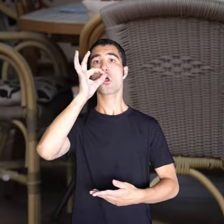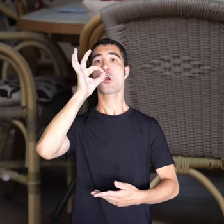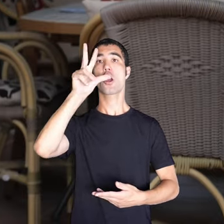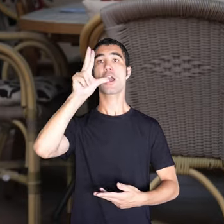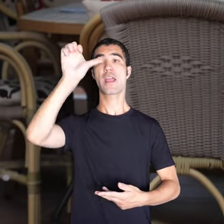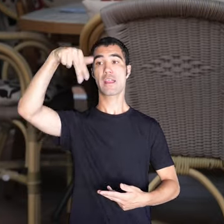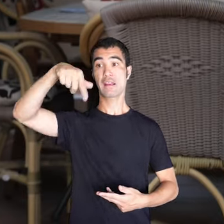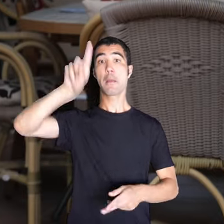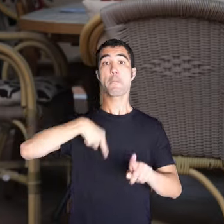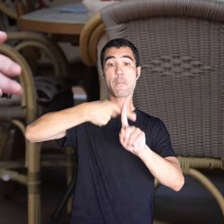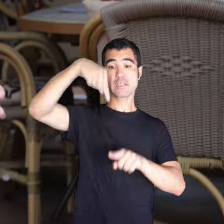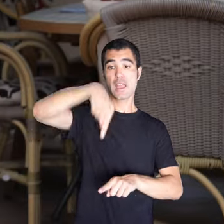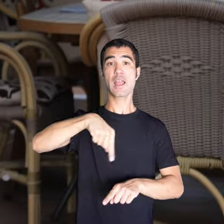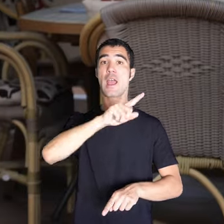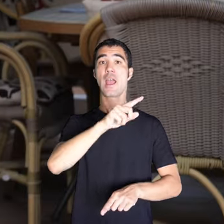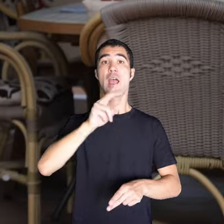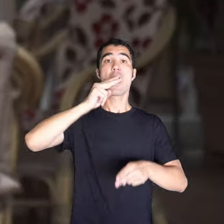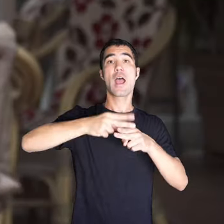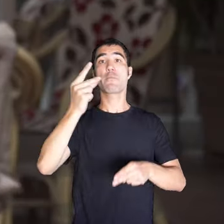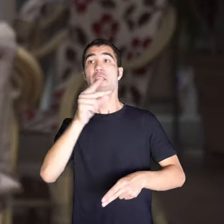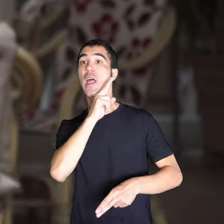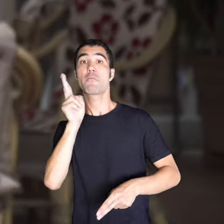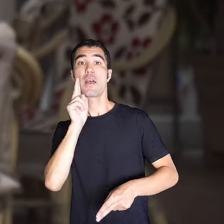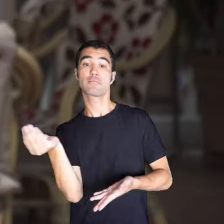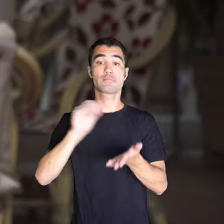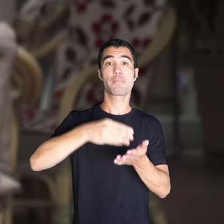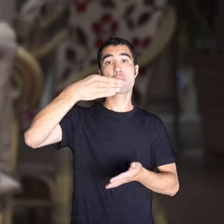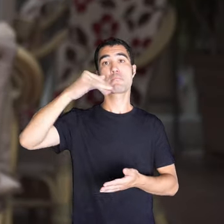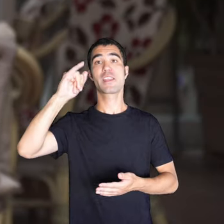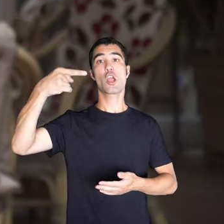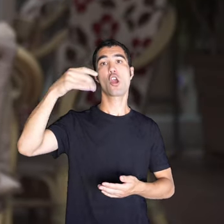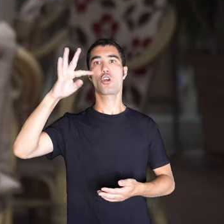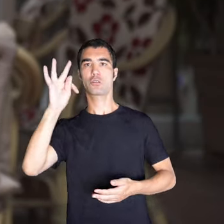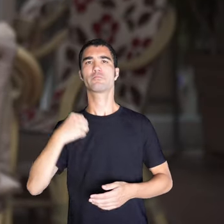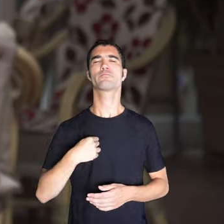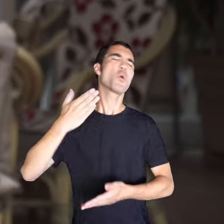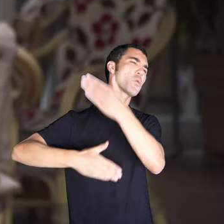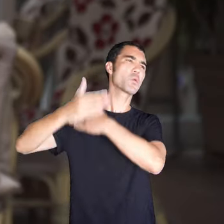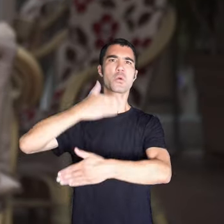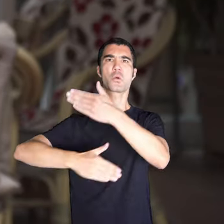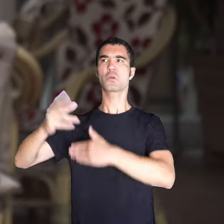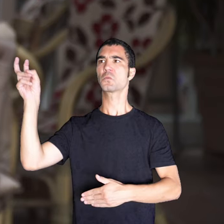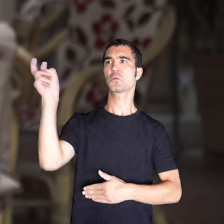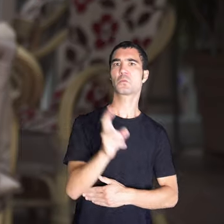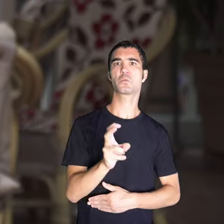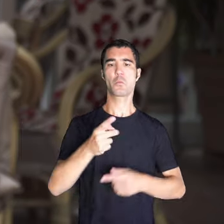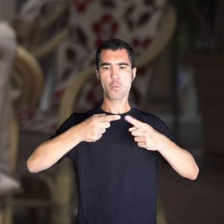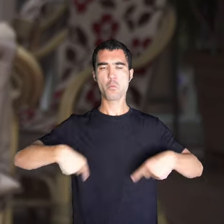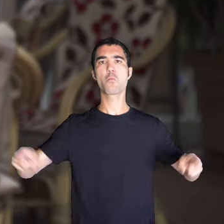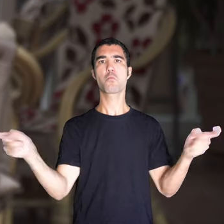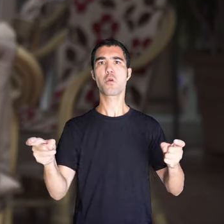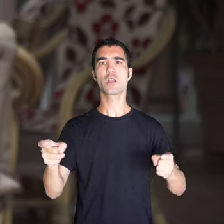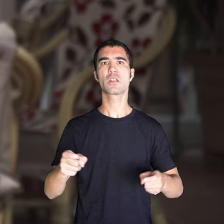madre, Ana María Croen Bigot. Bueno, he llegado en el puerto en el año